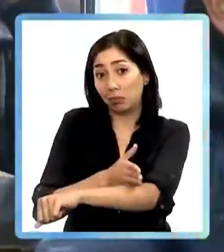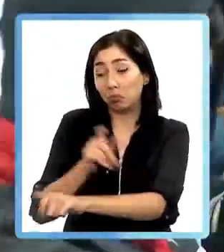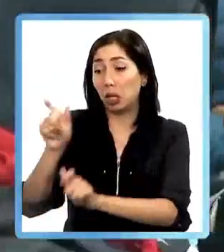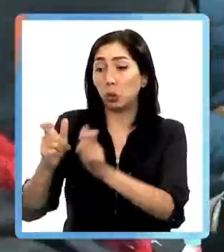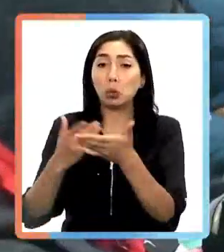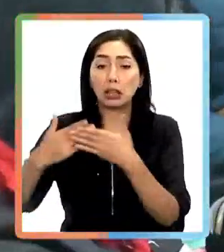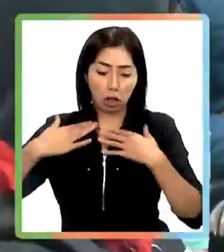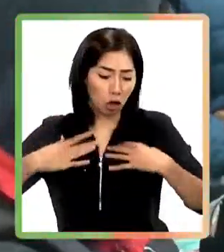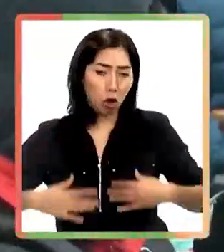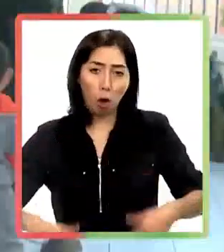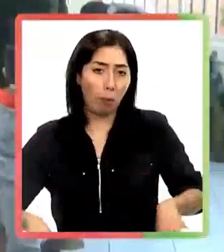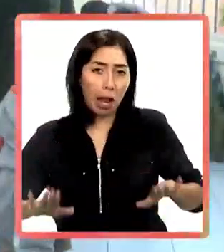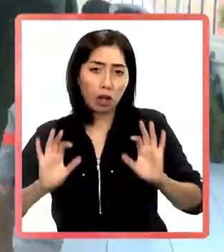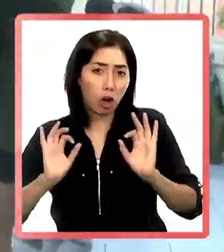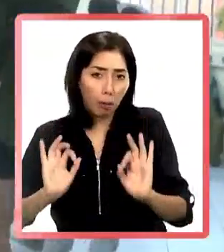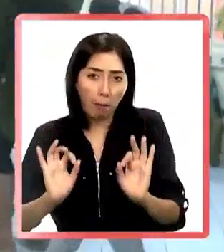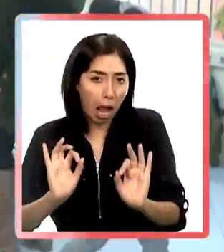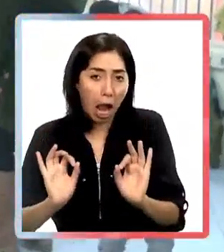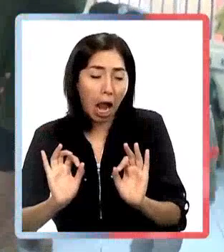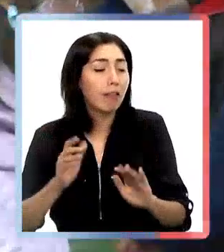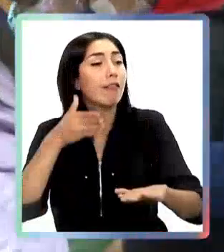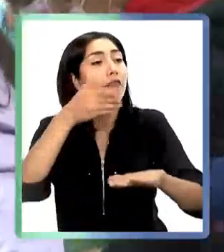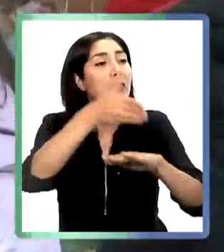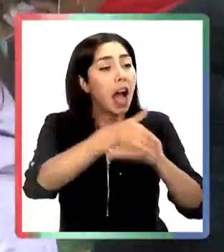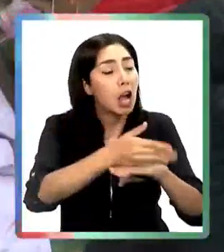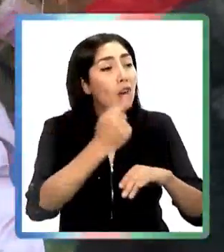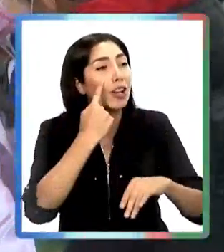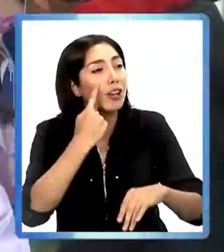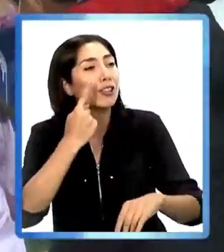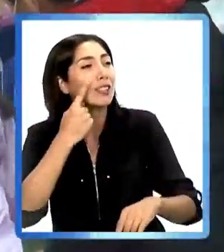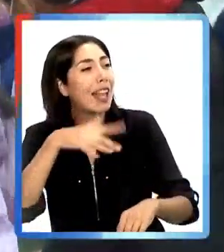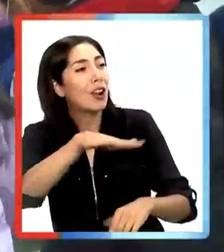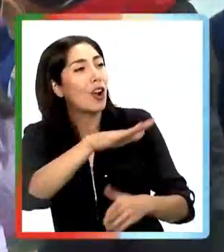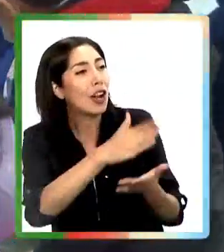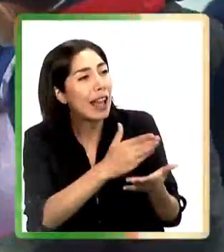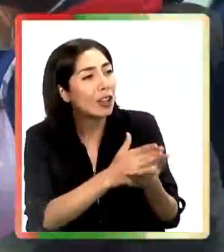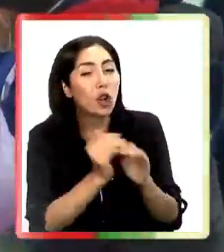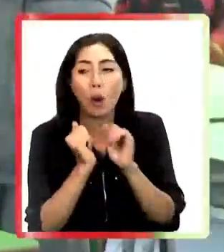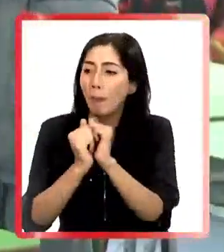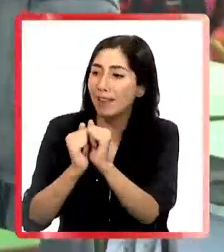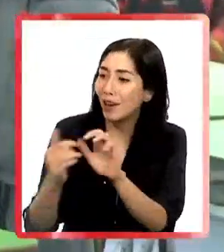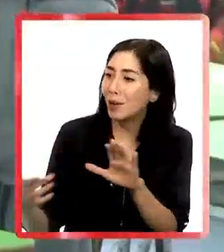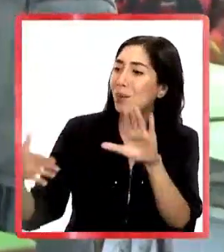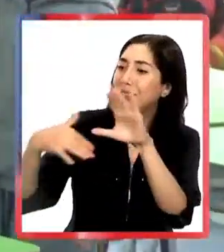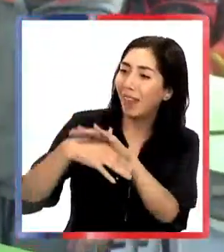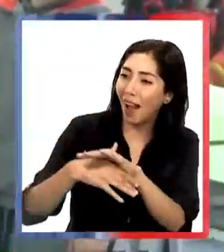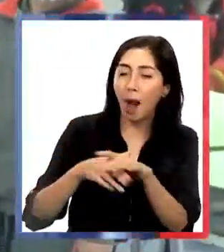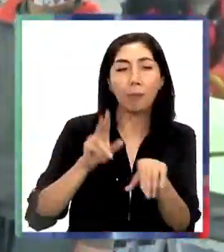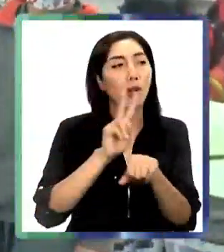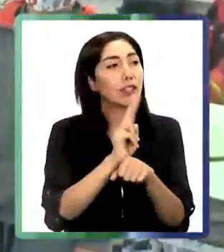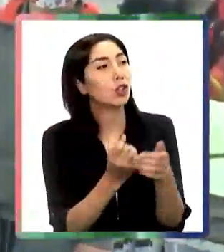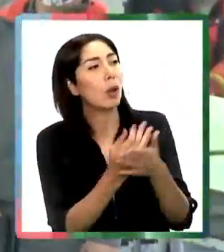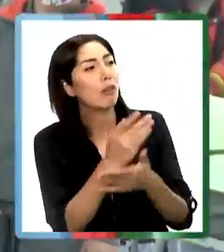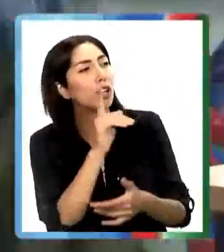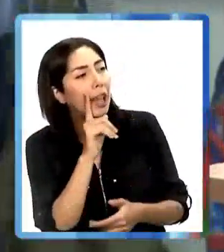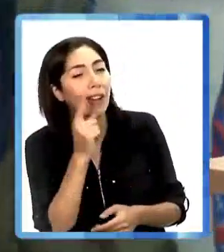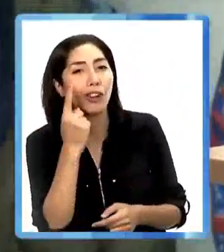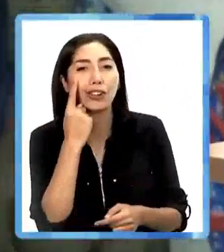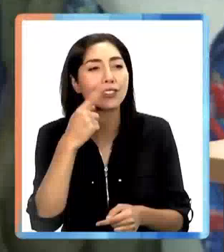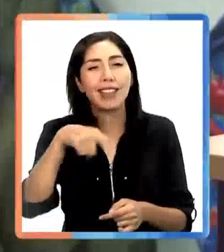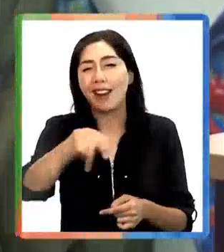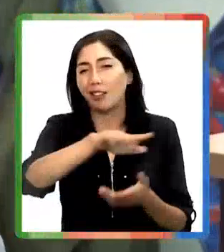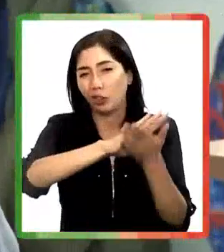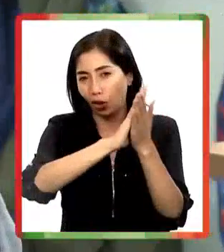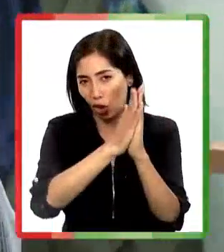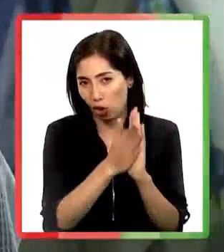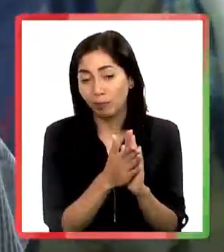días antes, los niños van con ropa de calle, aprovechan de juntarse con sus compañeros, de conocer a sus profesores nuevos, saber dónde va a estar